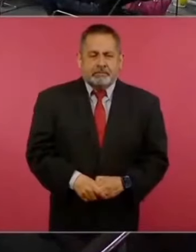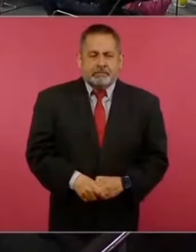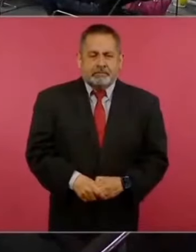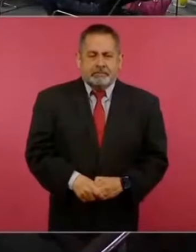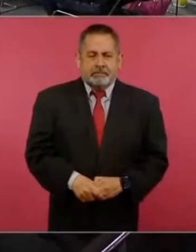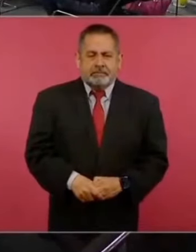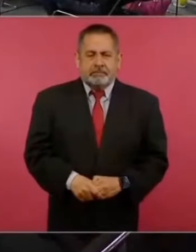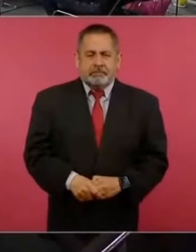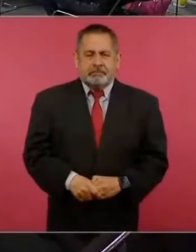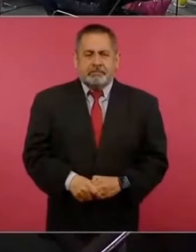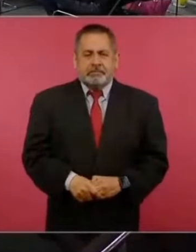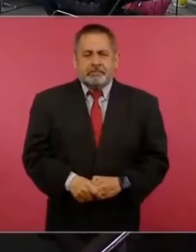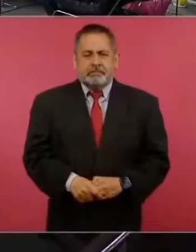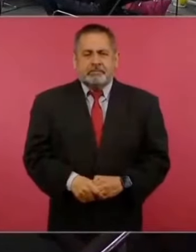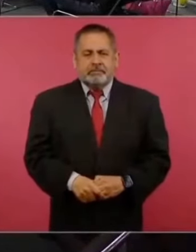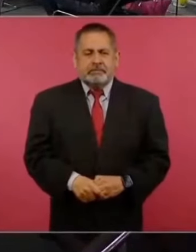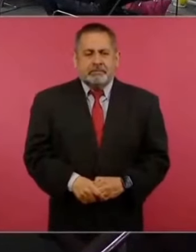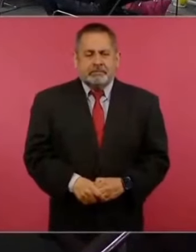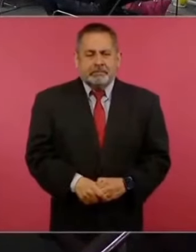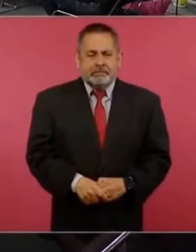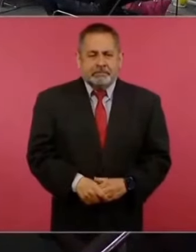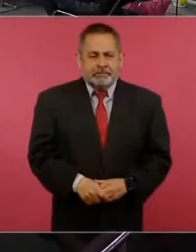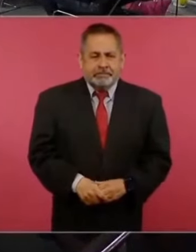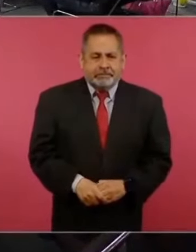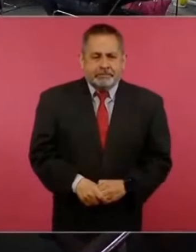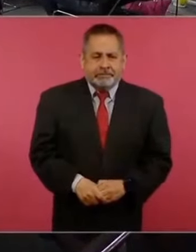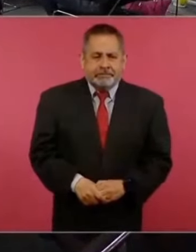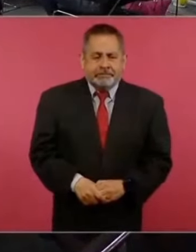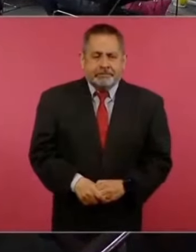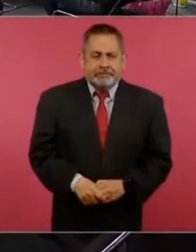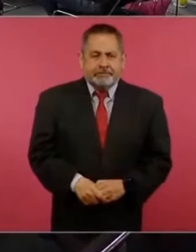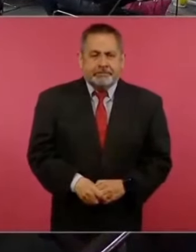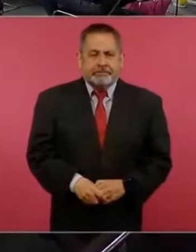Todavía más grande la cobertura. Ahí está la foto.